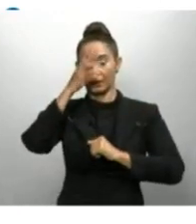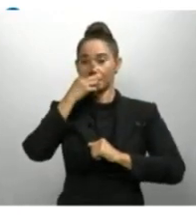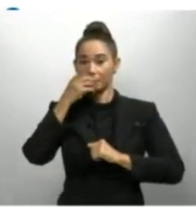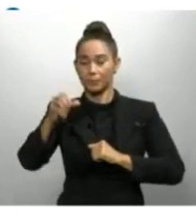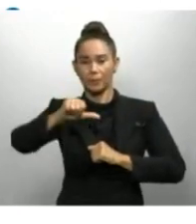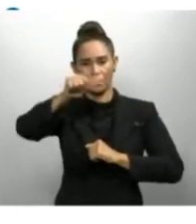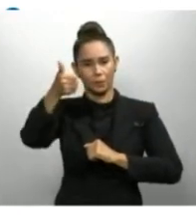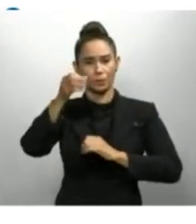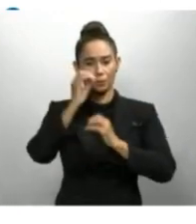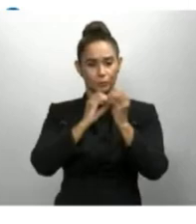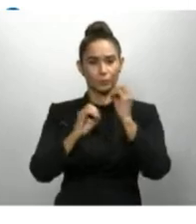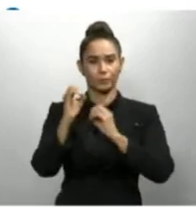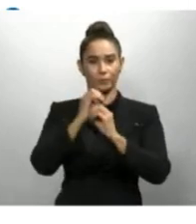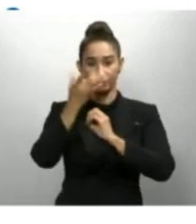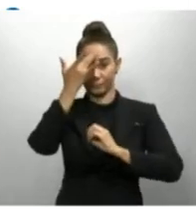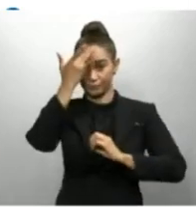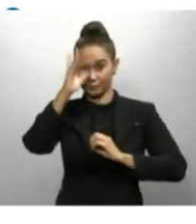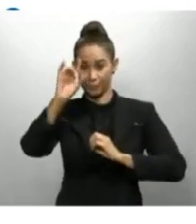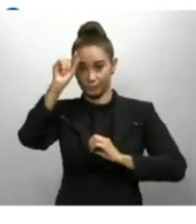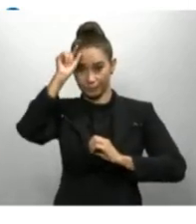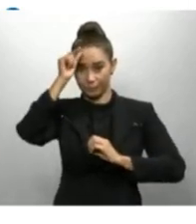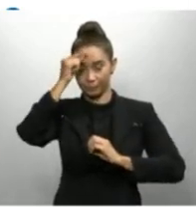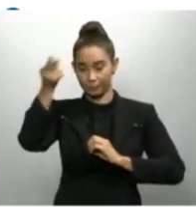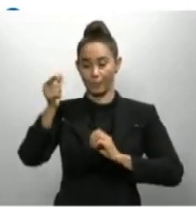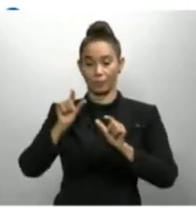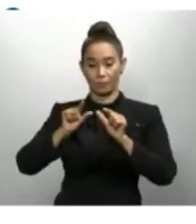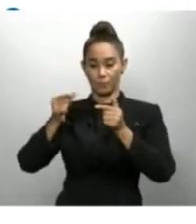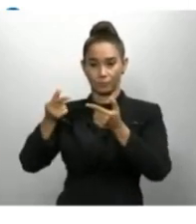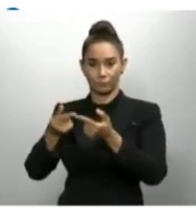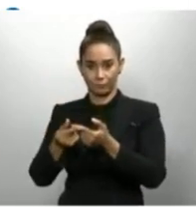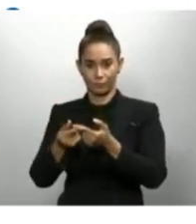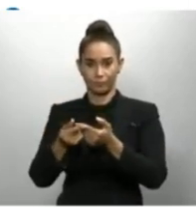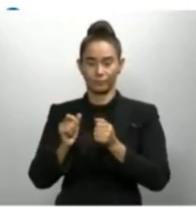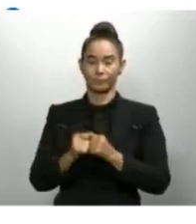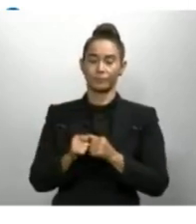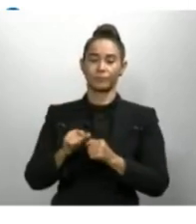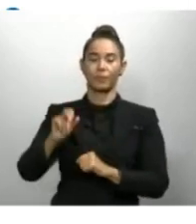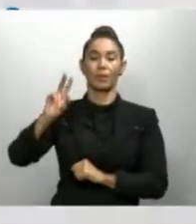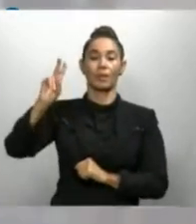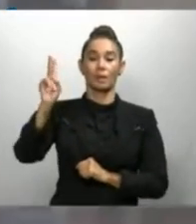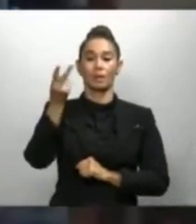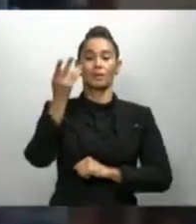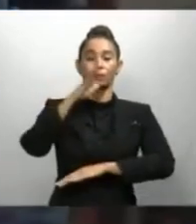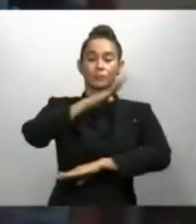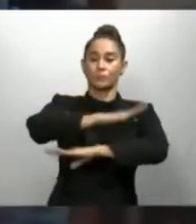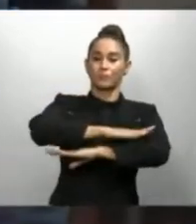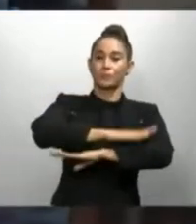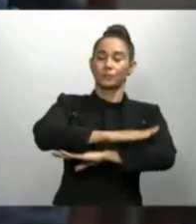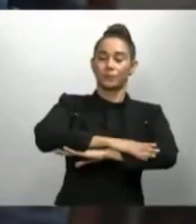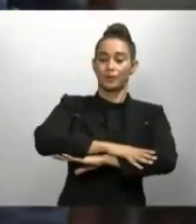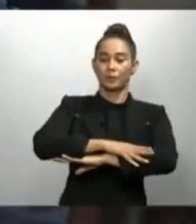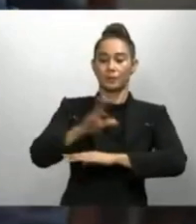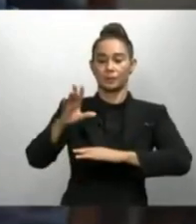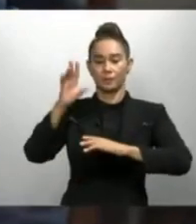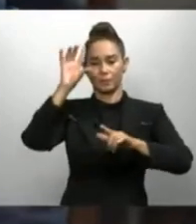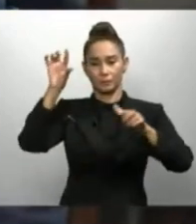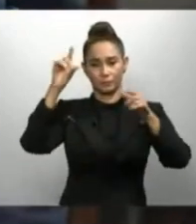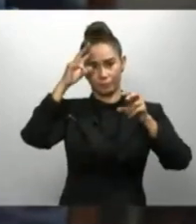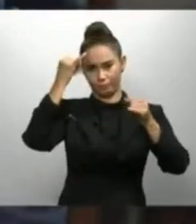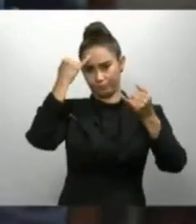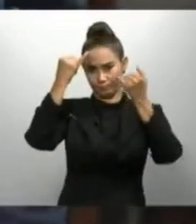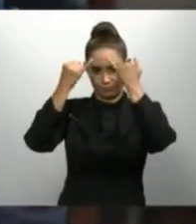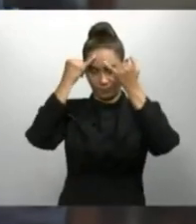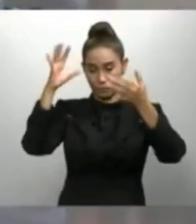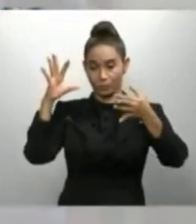demás organismos de inteligencia del Estado. Y segundo, una mesa para intensificar y coordinar los operativos